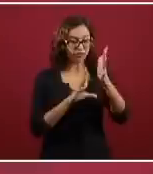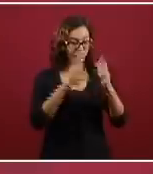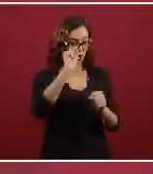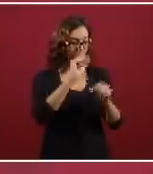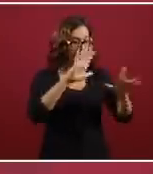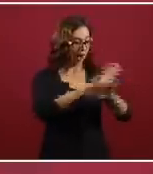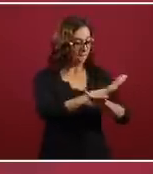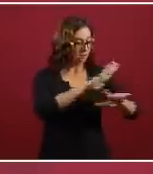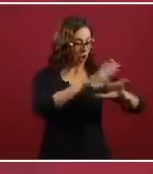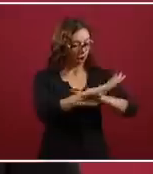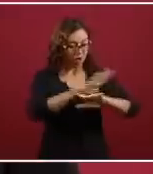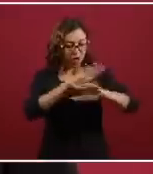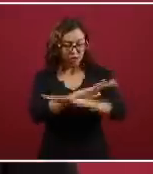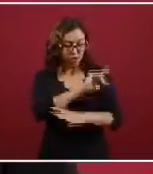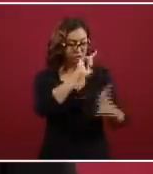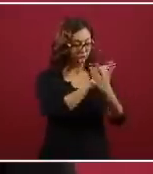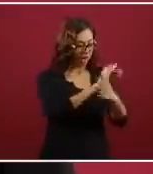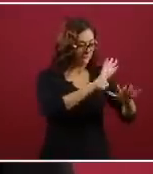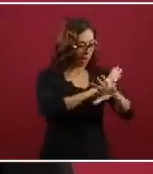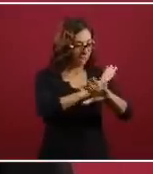Constitución y a las leyes.